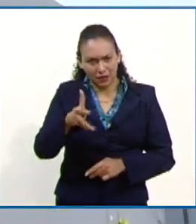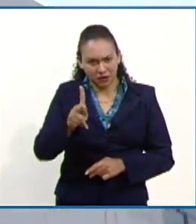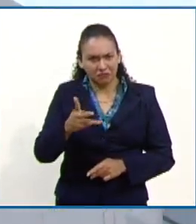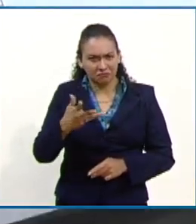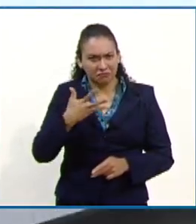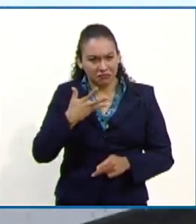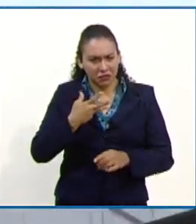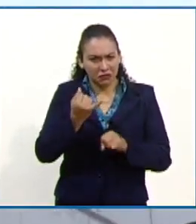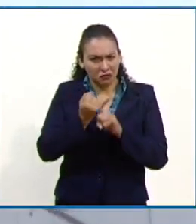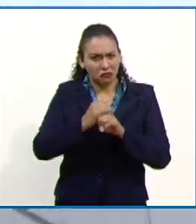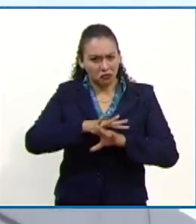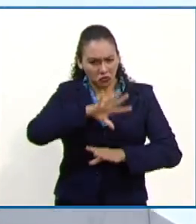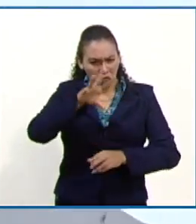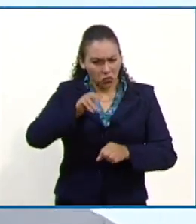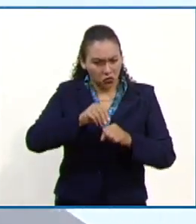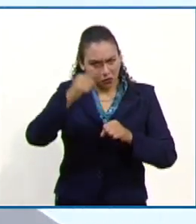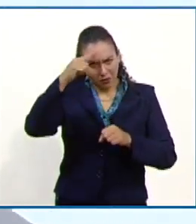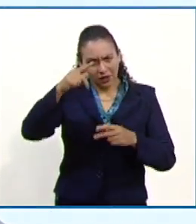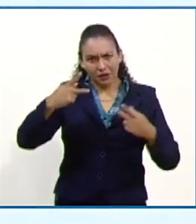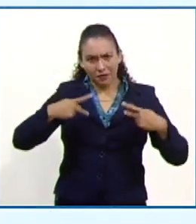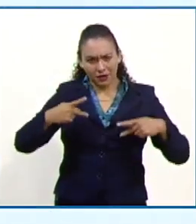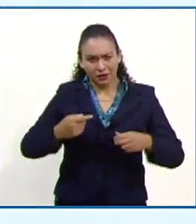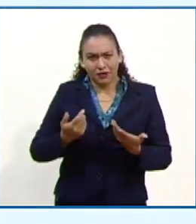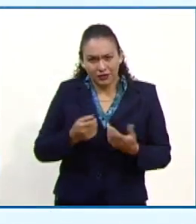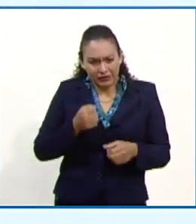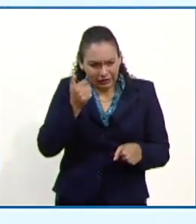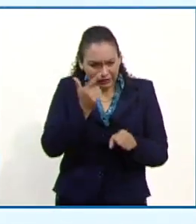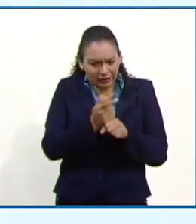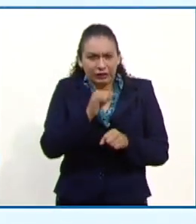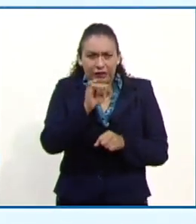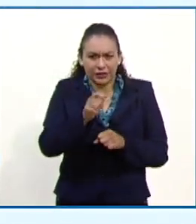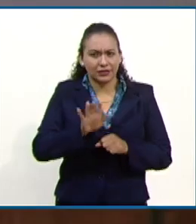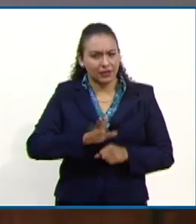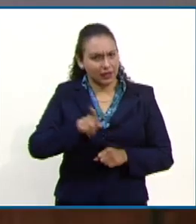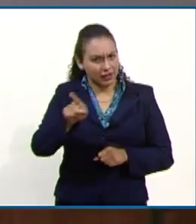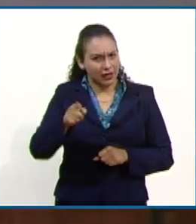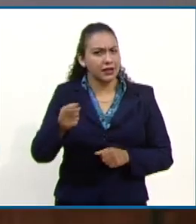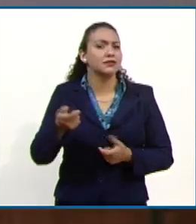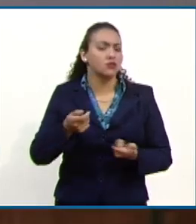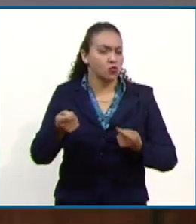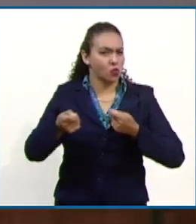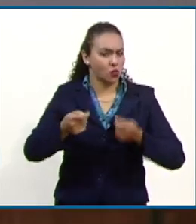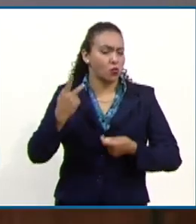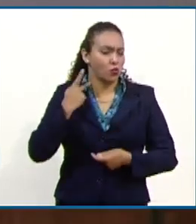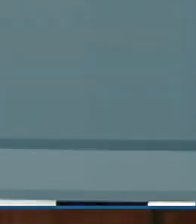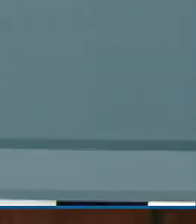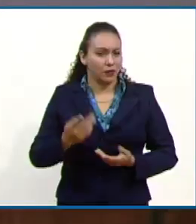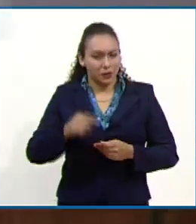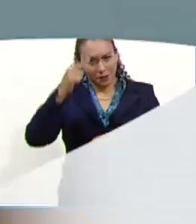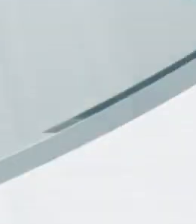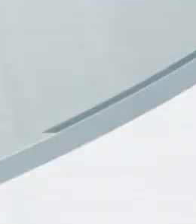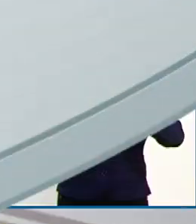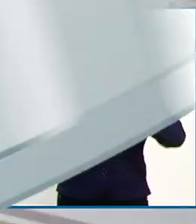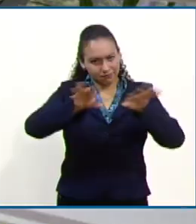necesarios para que la ciudadanía identifique que es una fuerza política la que transmite el promocional.